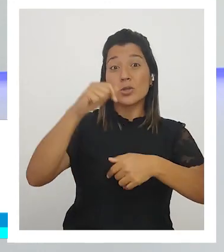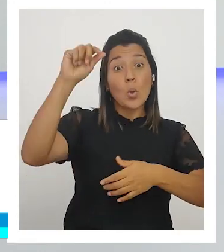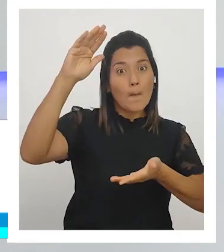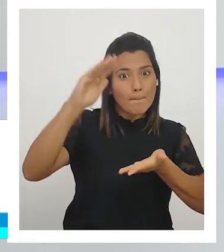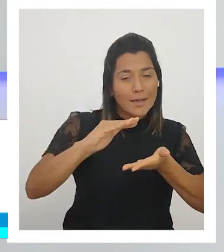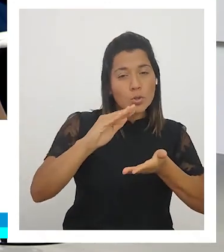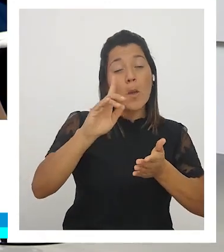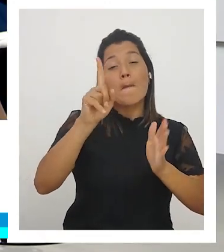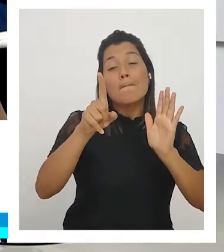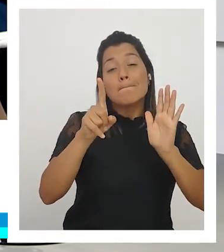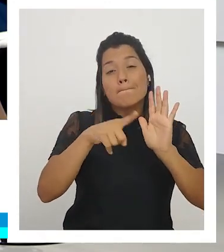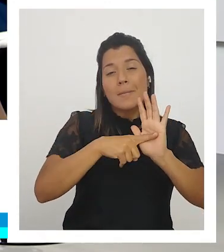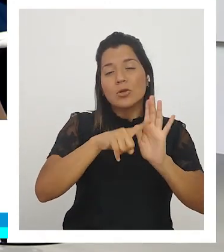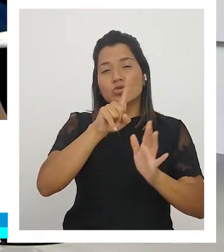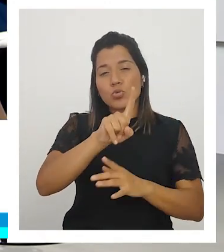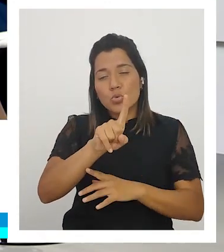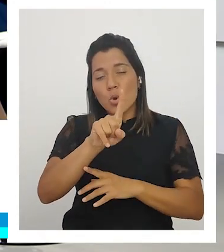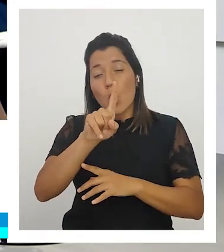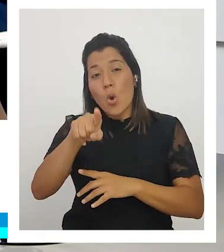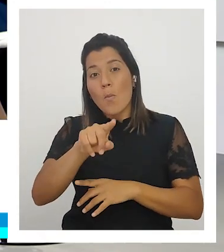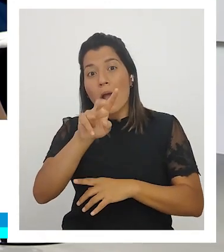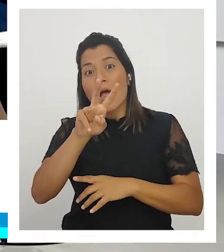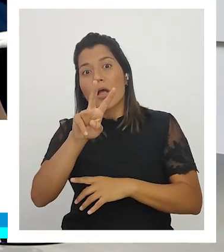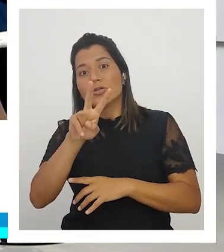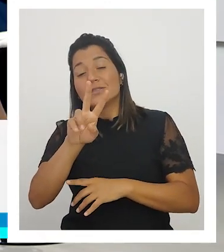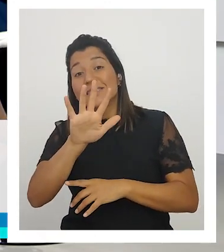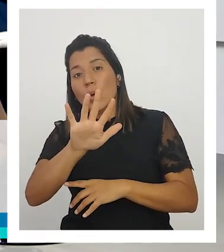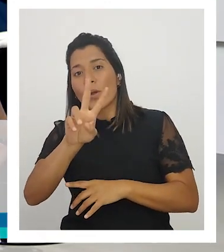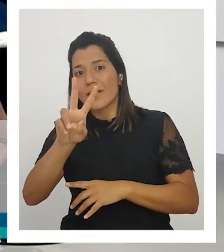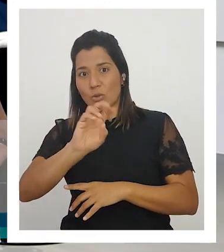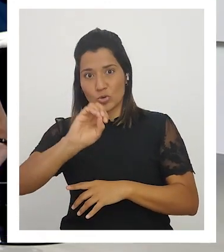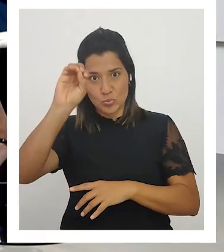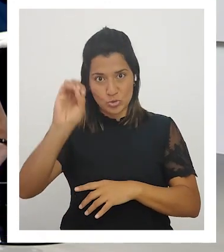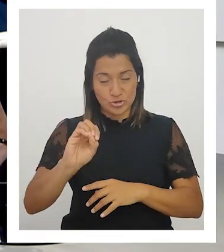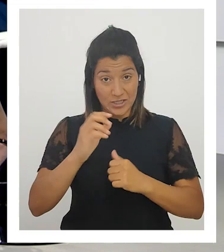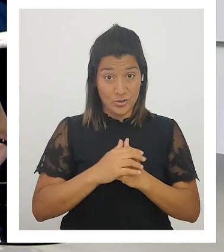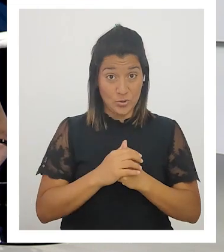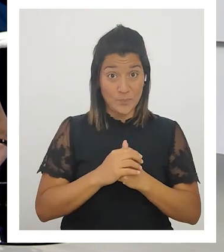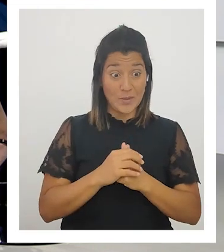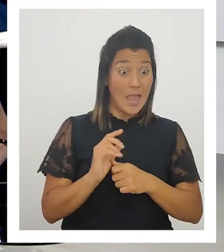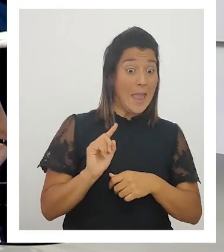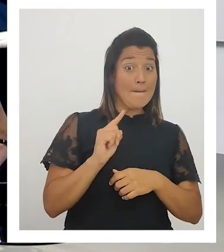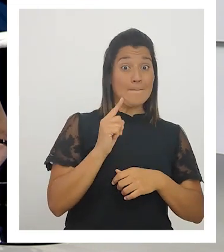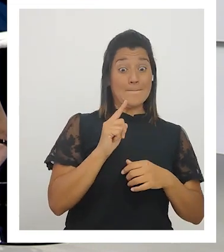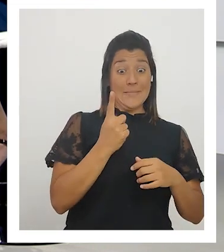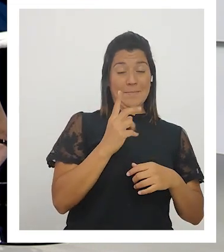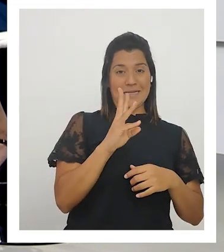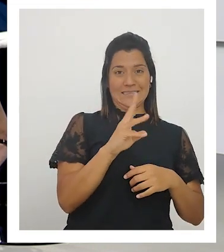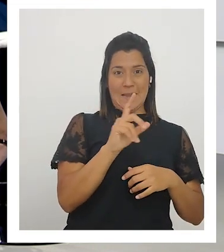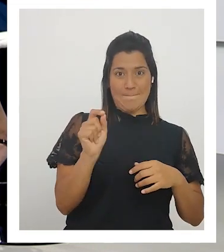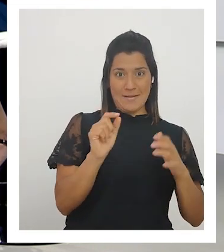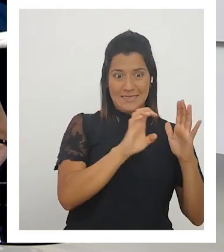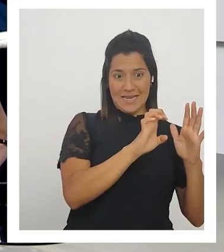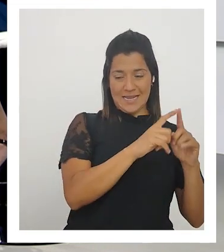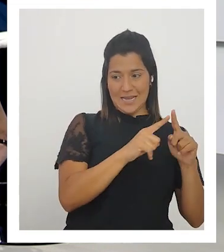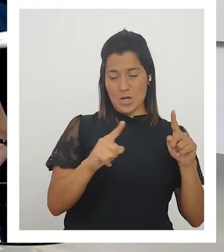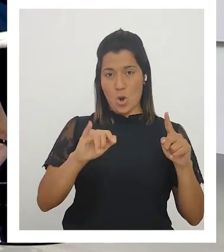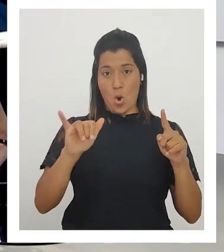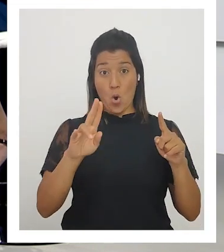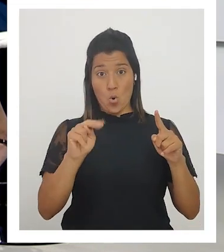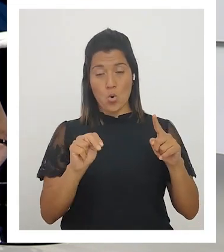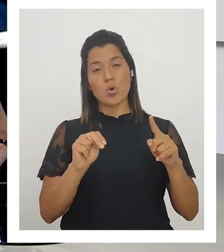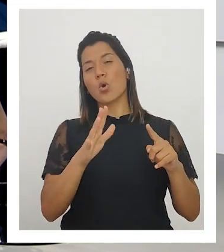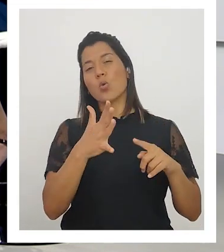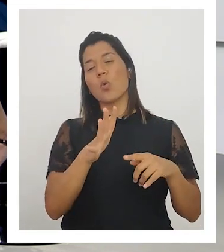1,52%. En estos 6 meses del año, en este primer semestre, alrededor de 134 productos